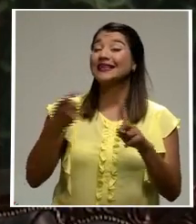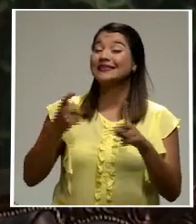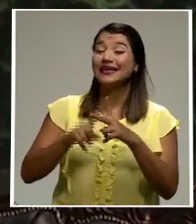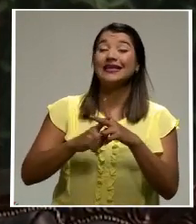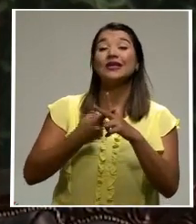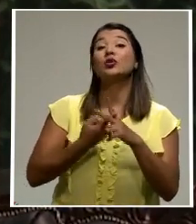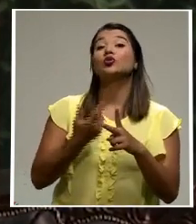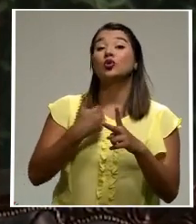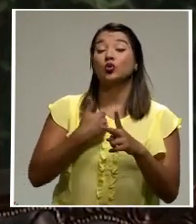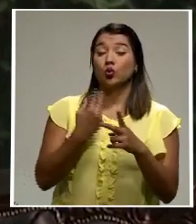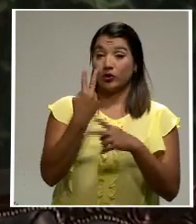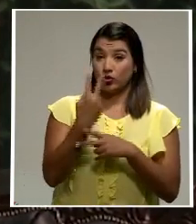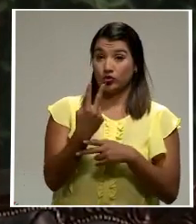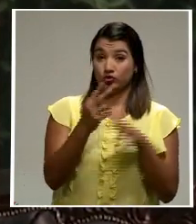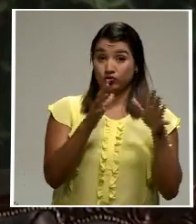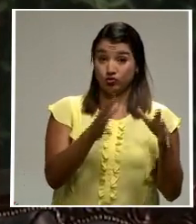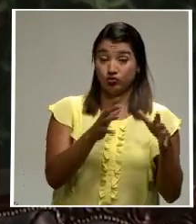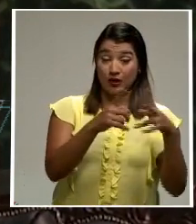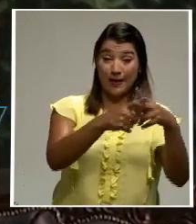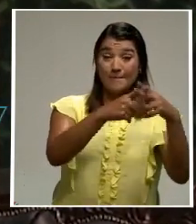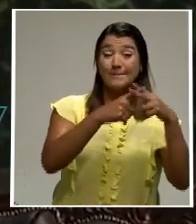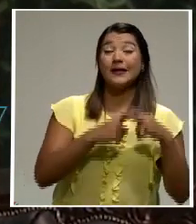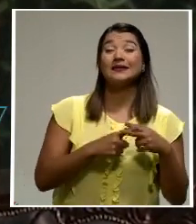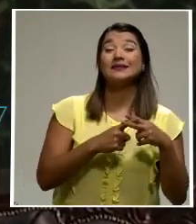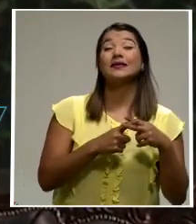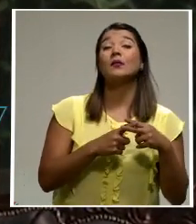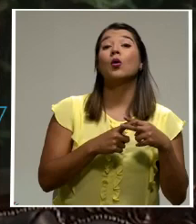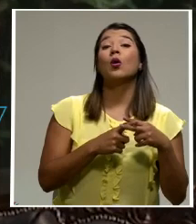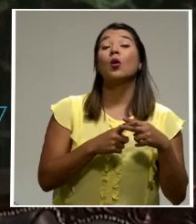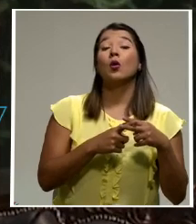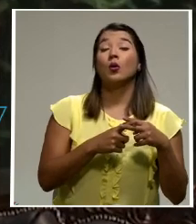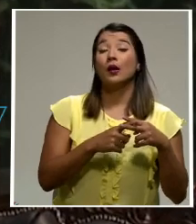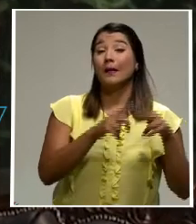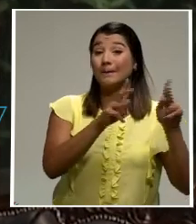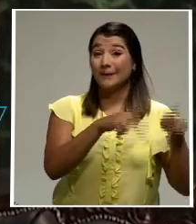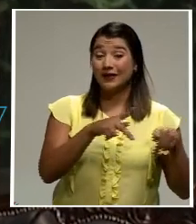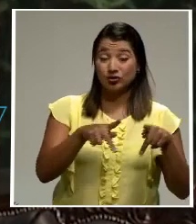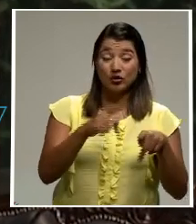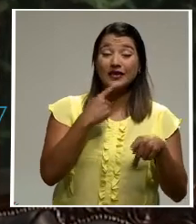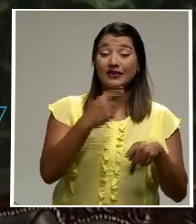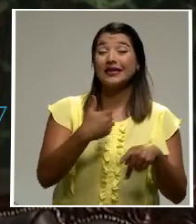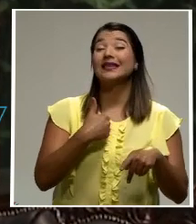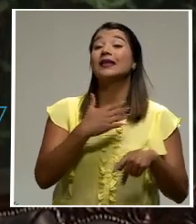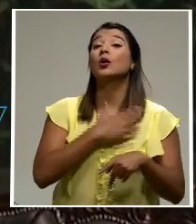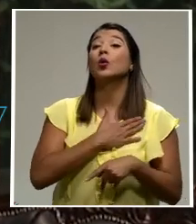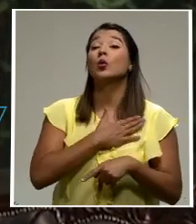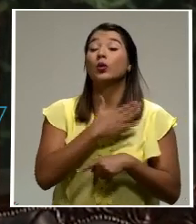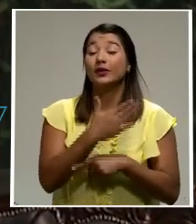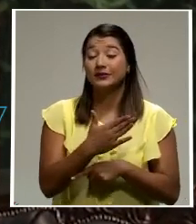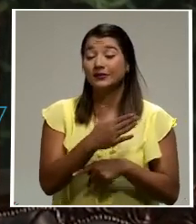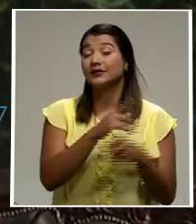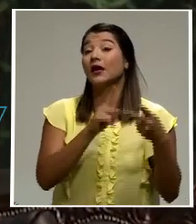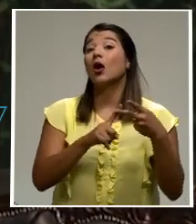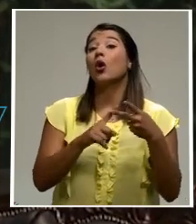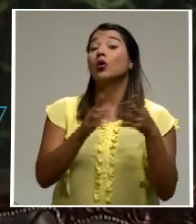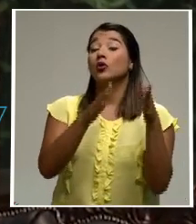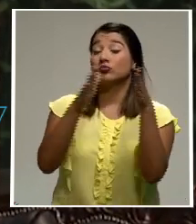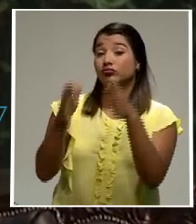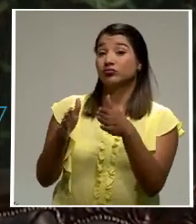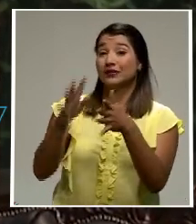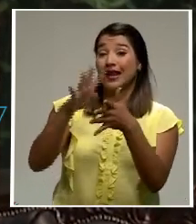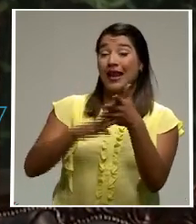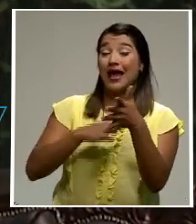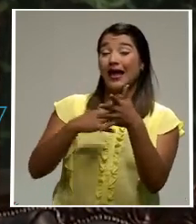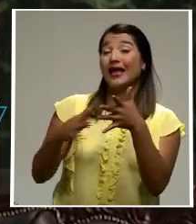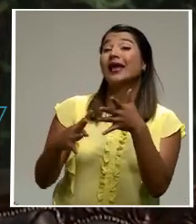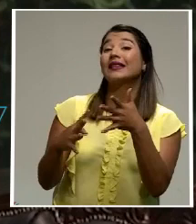Una cosa es el crédito, en el que las fracciones hemos manifestado estar anuentes, y otra es la agenda